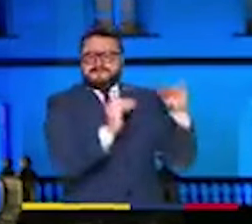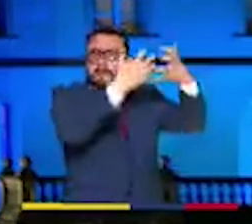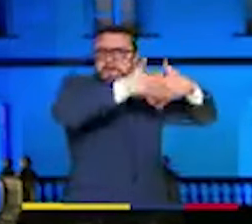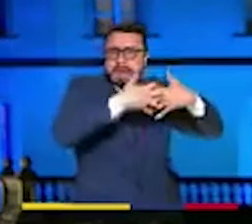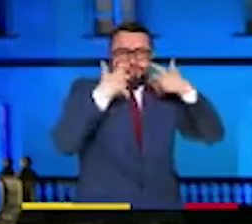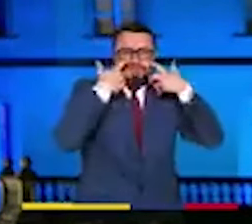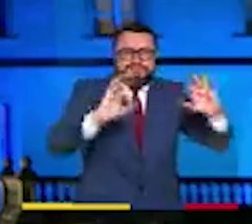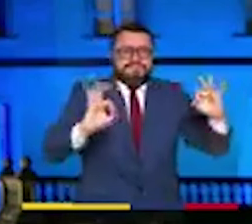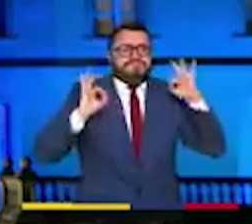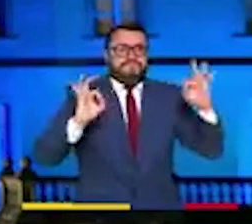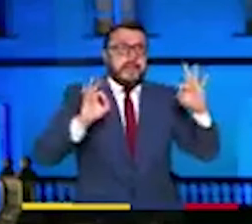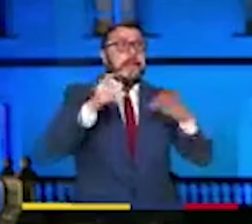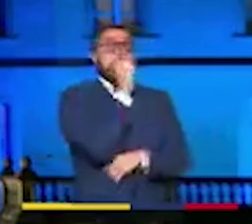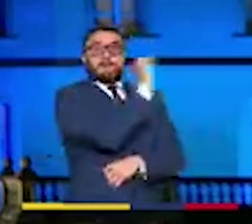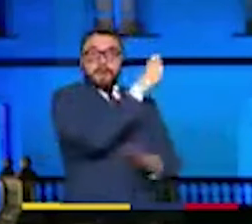probadas calidades,